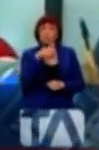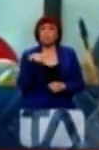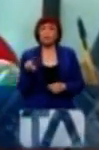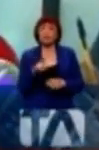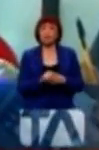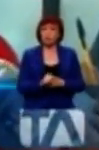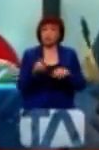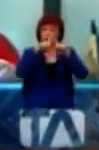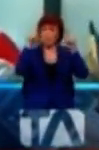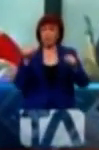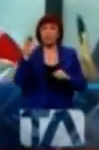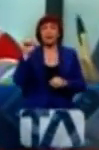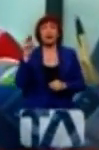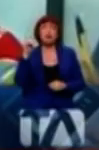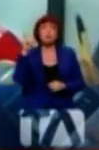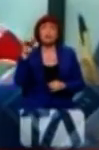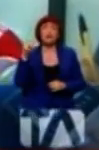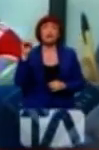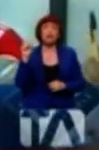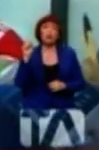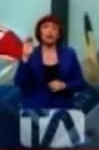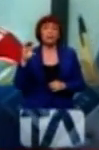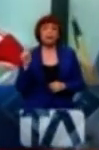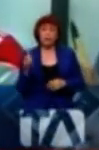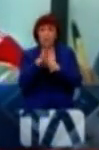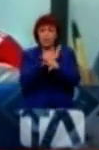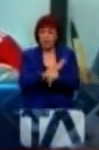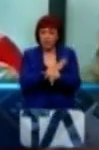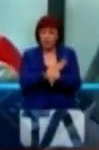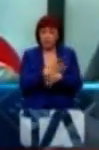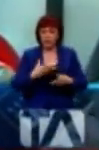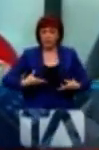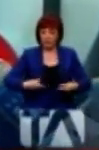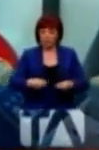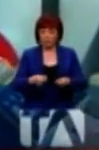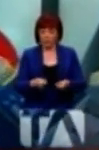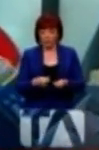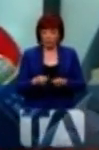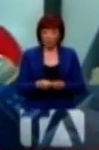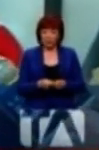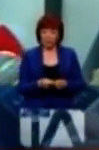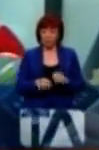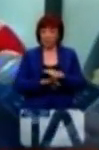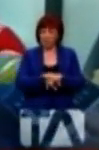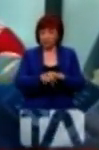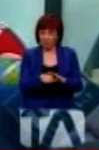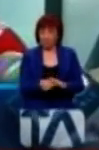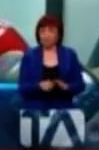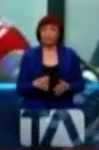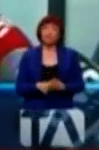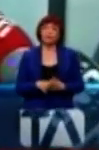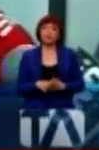empresa Kaminoska, que dice que es la que ha sobornado, en contra de la empresa Cardno, que es la que ha filtrado